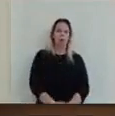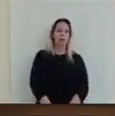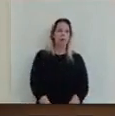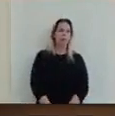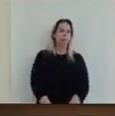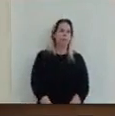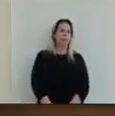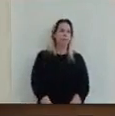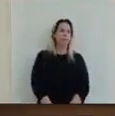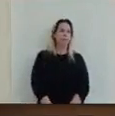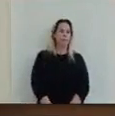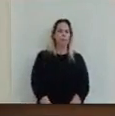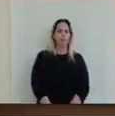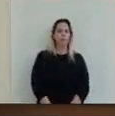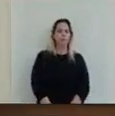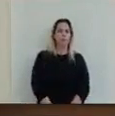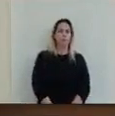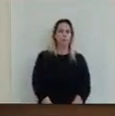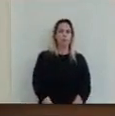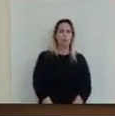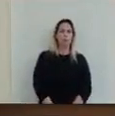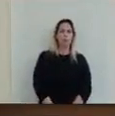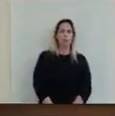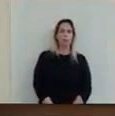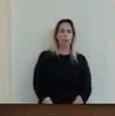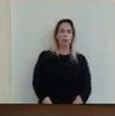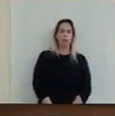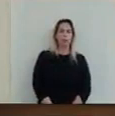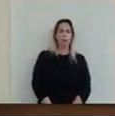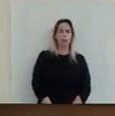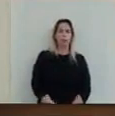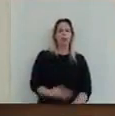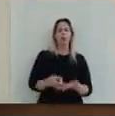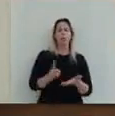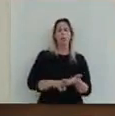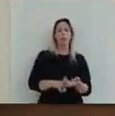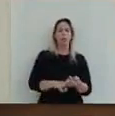cosa. Y esto, vuelvo a repetir, esto estuvo